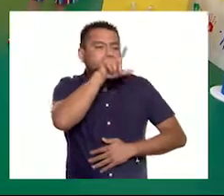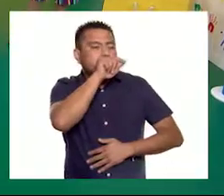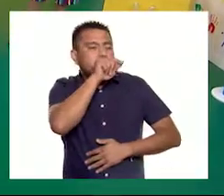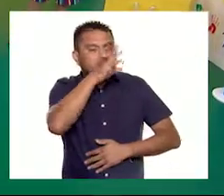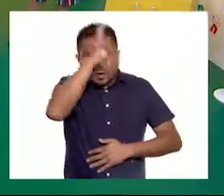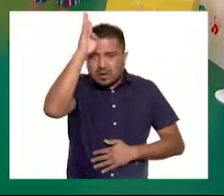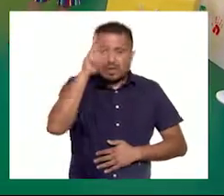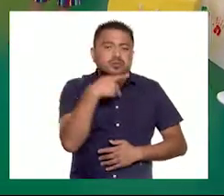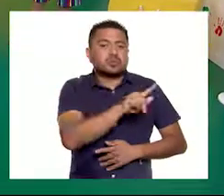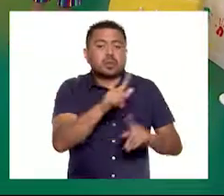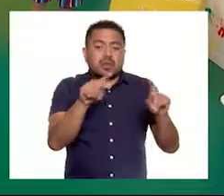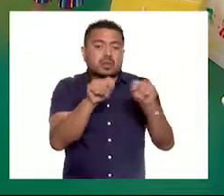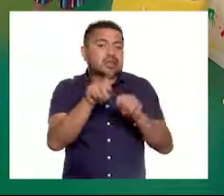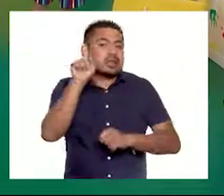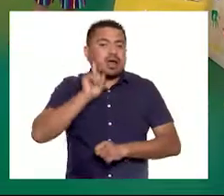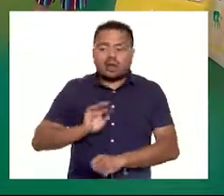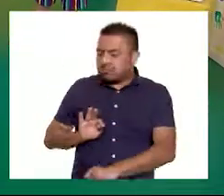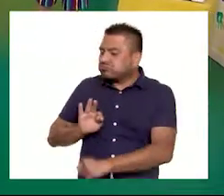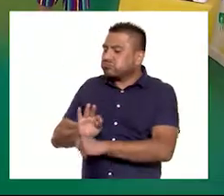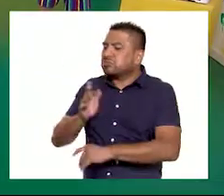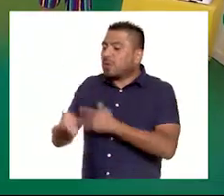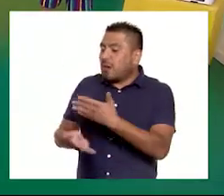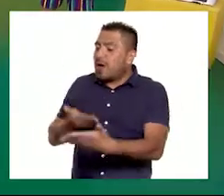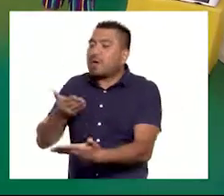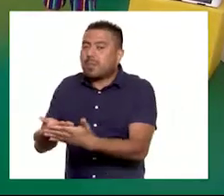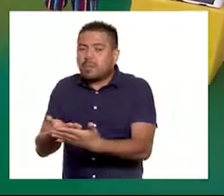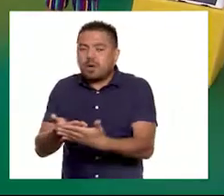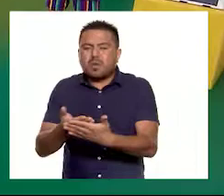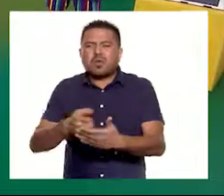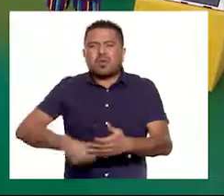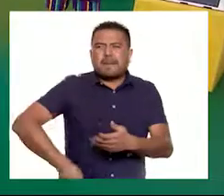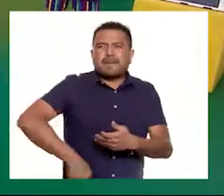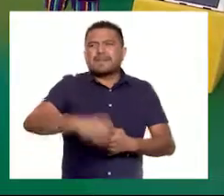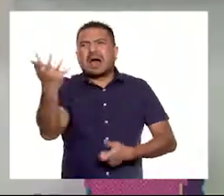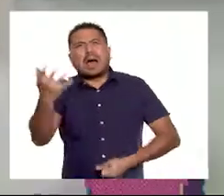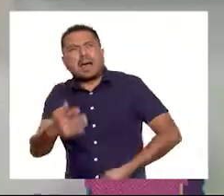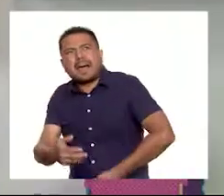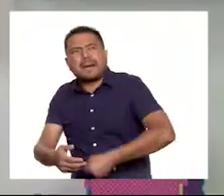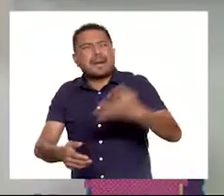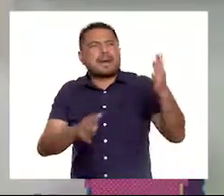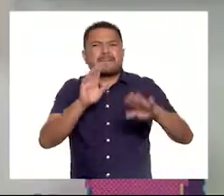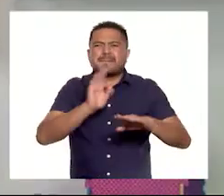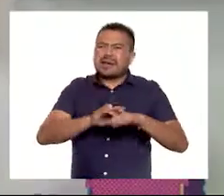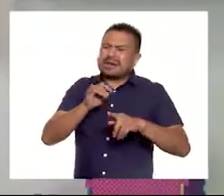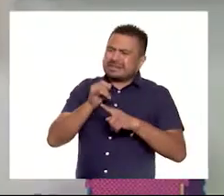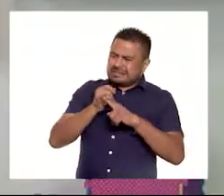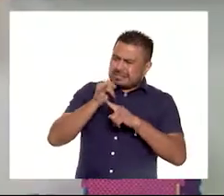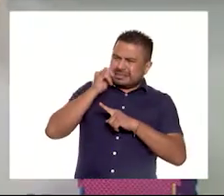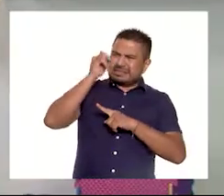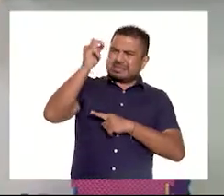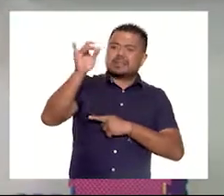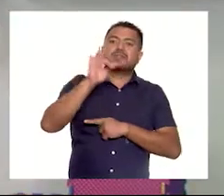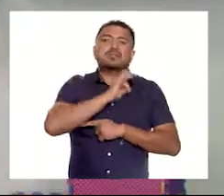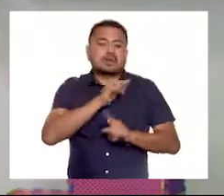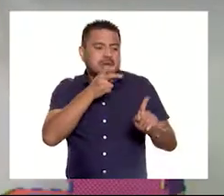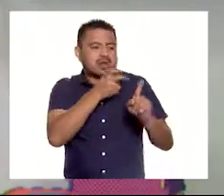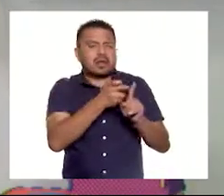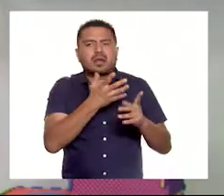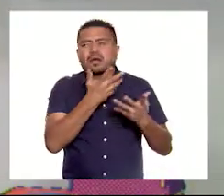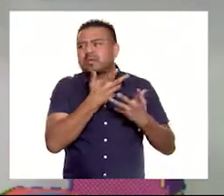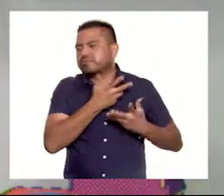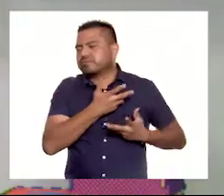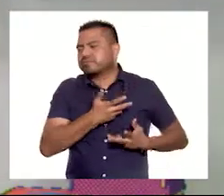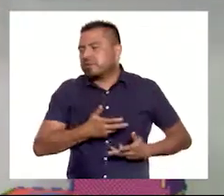tía lo orientó y le propuso lanzar los granos lo más lejos que pudiera. Y esto agotó